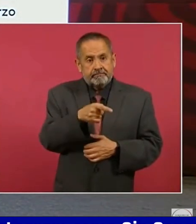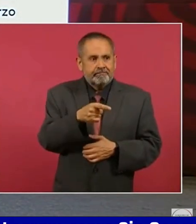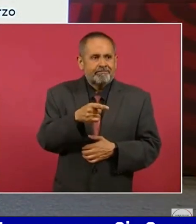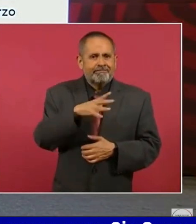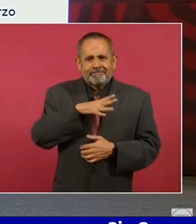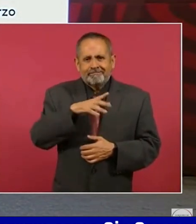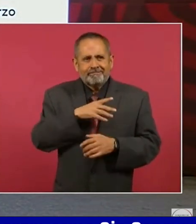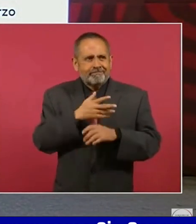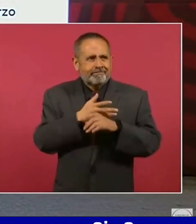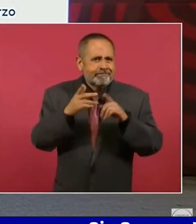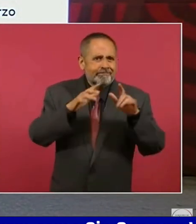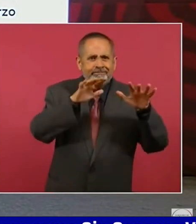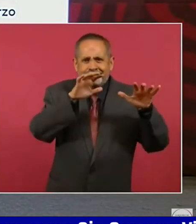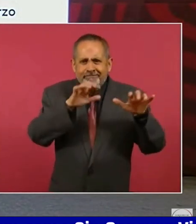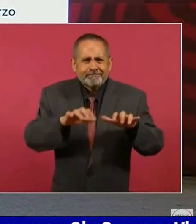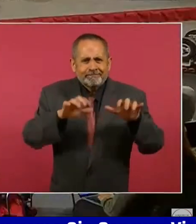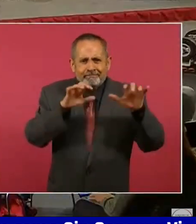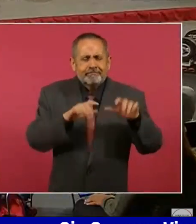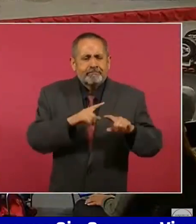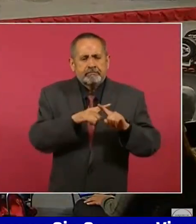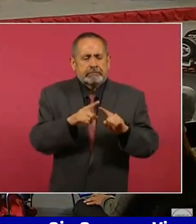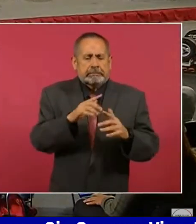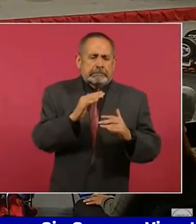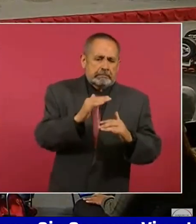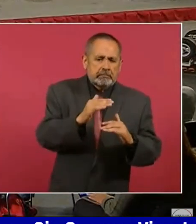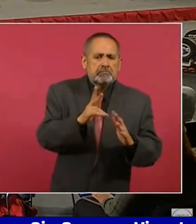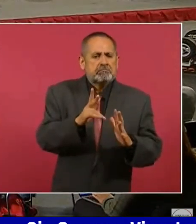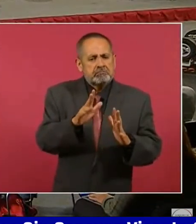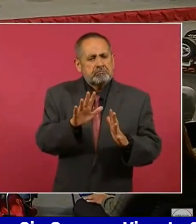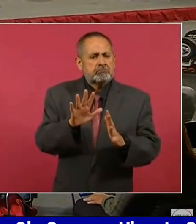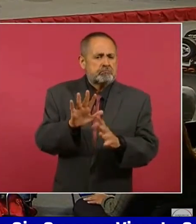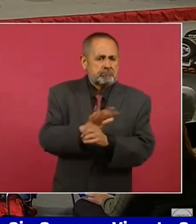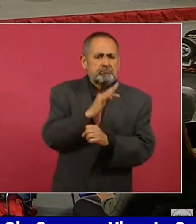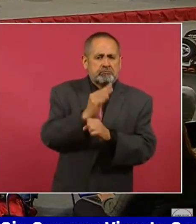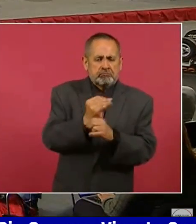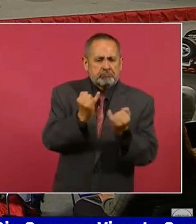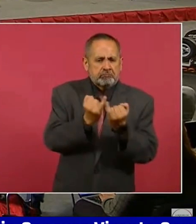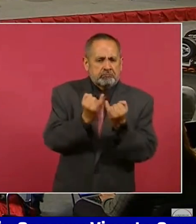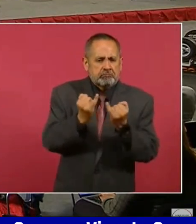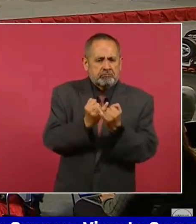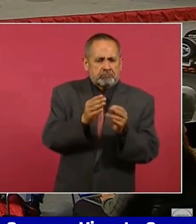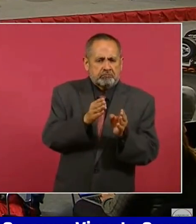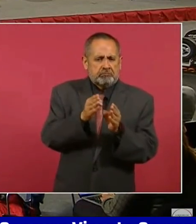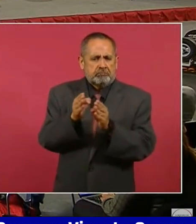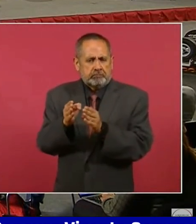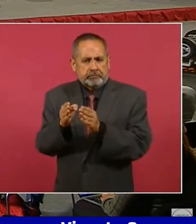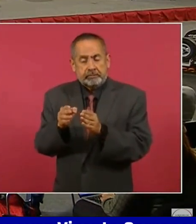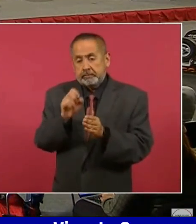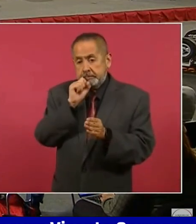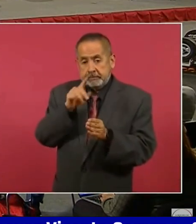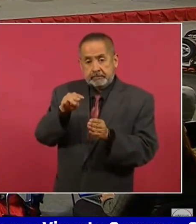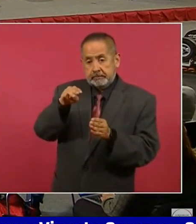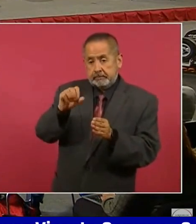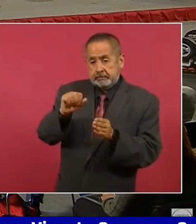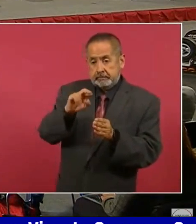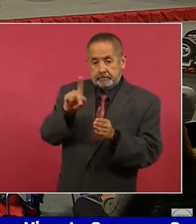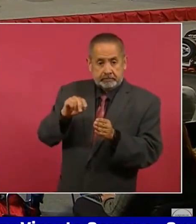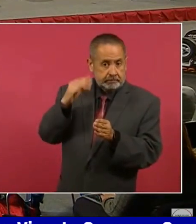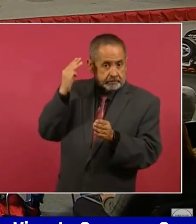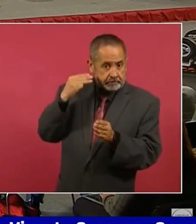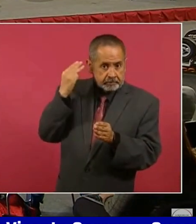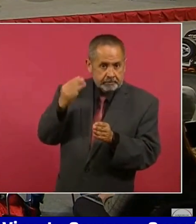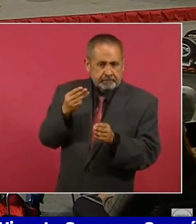tormentas invernales y otros eventos, pero más o menos andamos en lo mismo, y la idea es, bueno, y en el mes de marzo ya